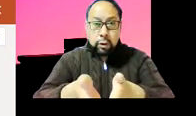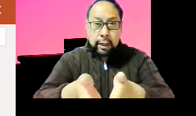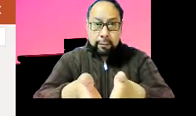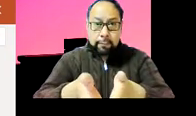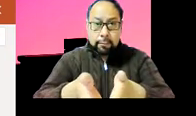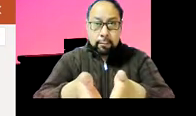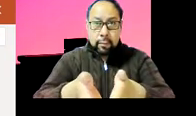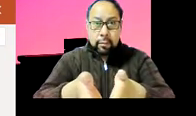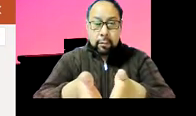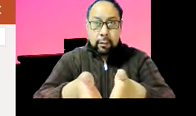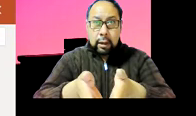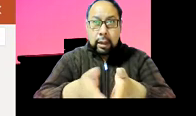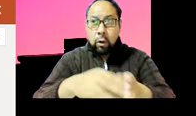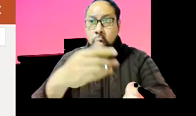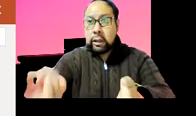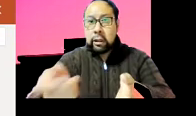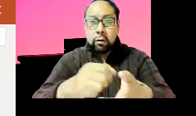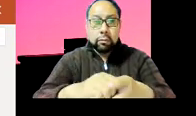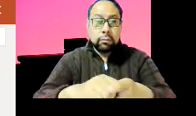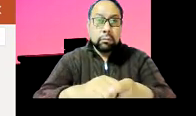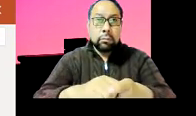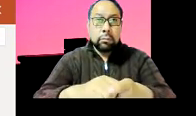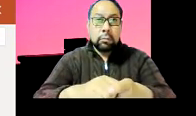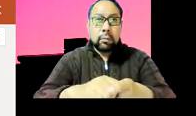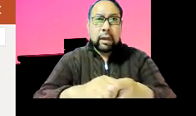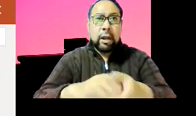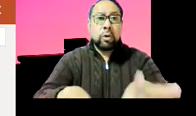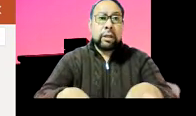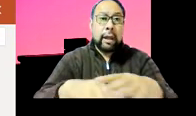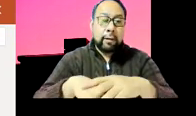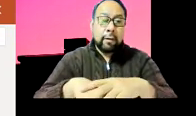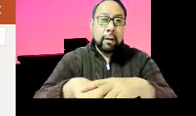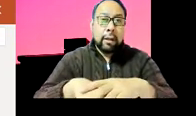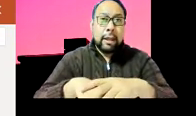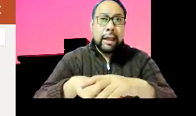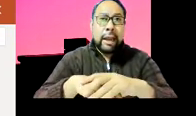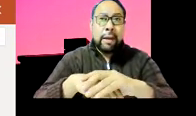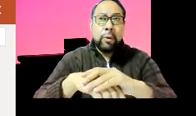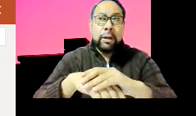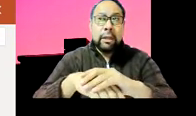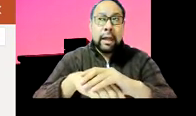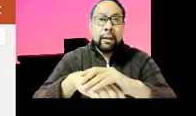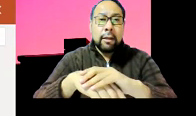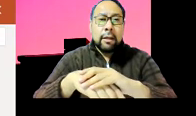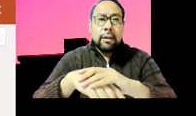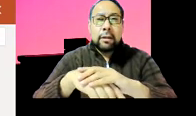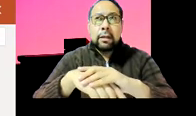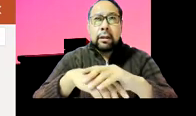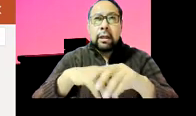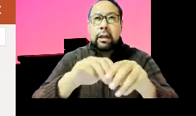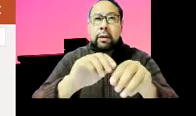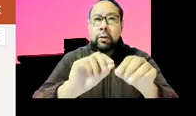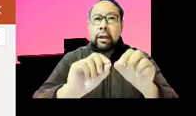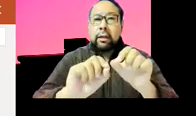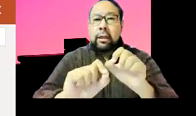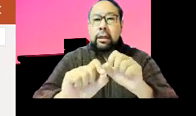puede funcionar, en lo jurídico, en lo social. En la publicidad